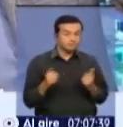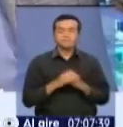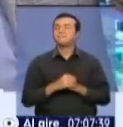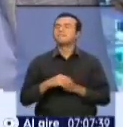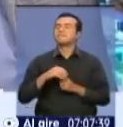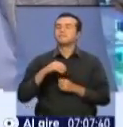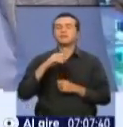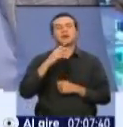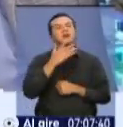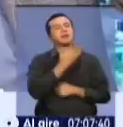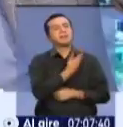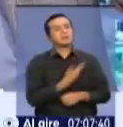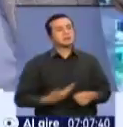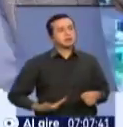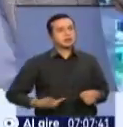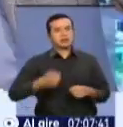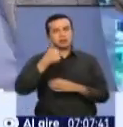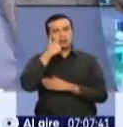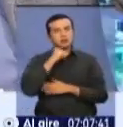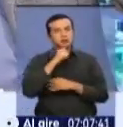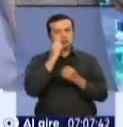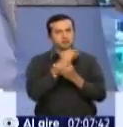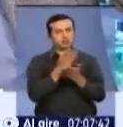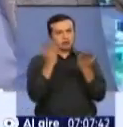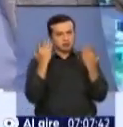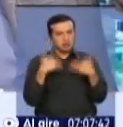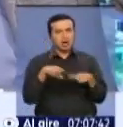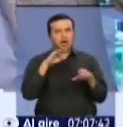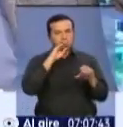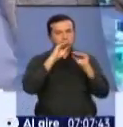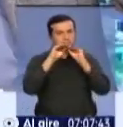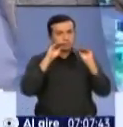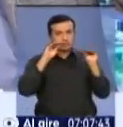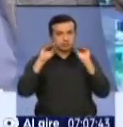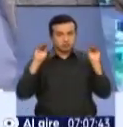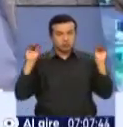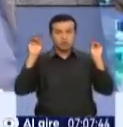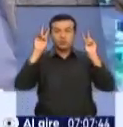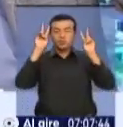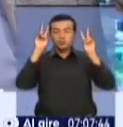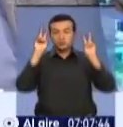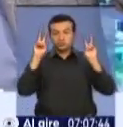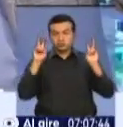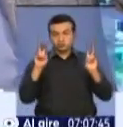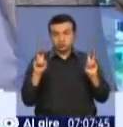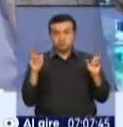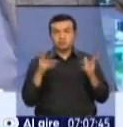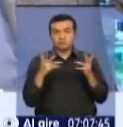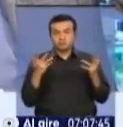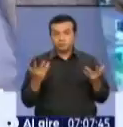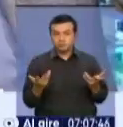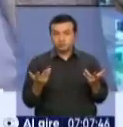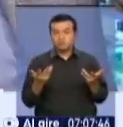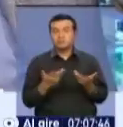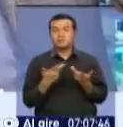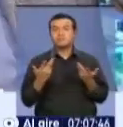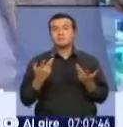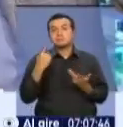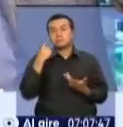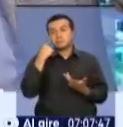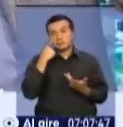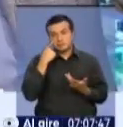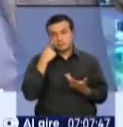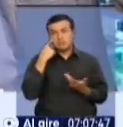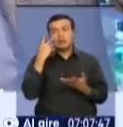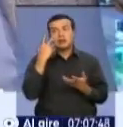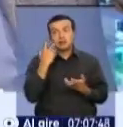Zavala, el presidente de la República el día de ayer ya dio algunas pistas sobre lo que aparentemente